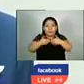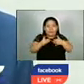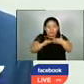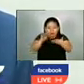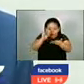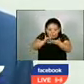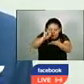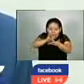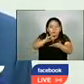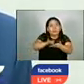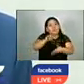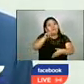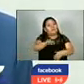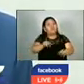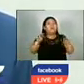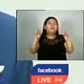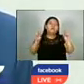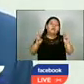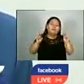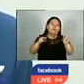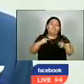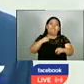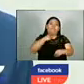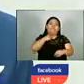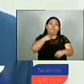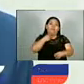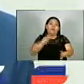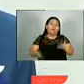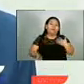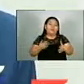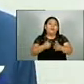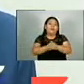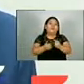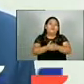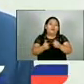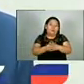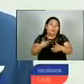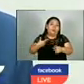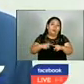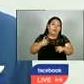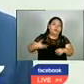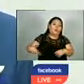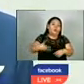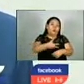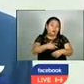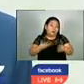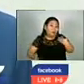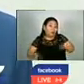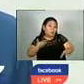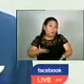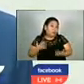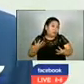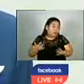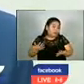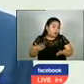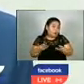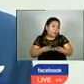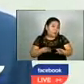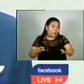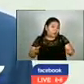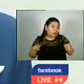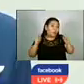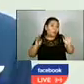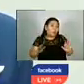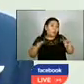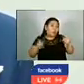electrónica, son situaciones que nos están causando algún grado de dificultad, pero esperaríamos los próximos días también estar resolviendo, porque obviamente